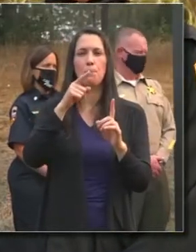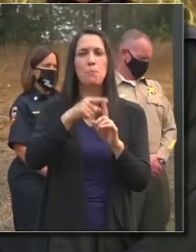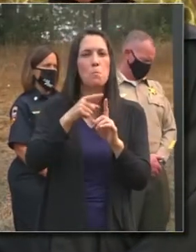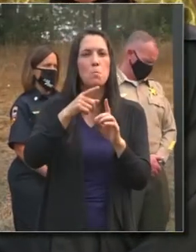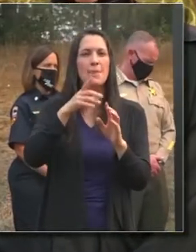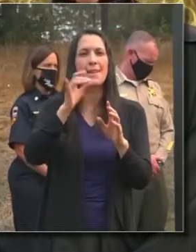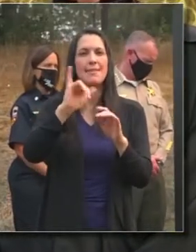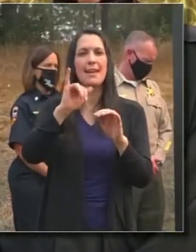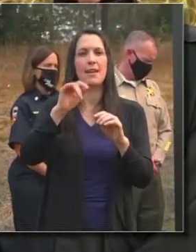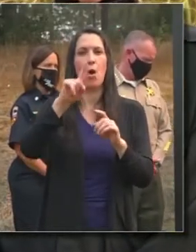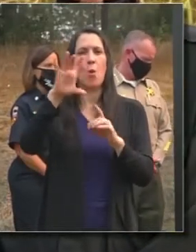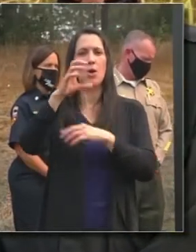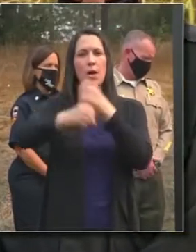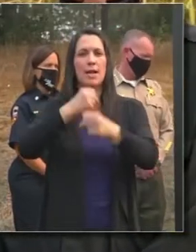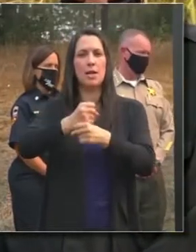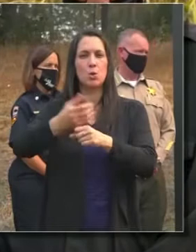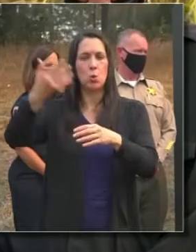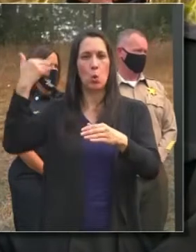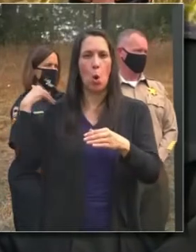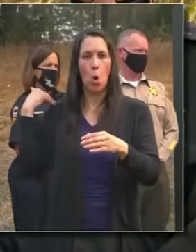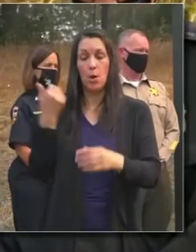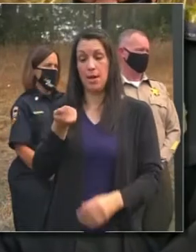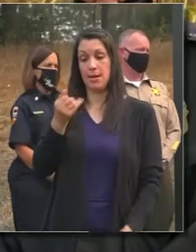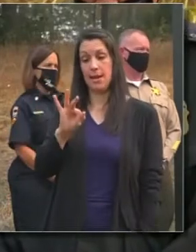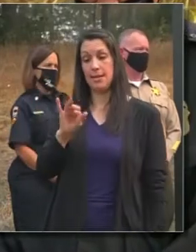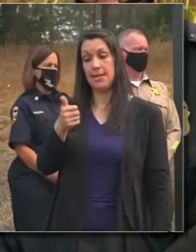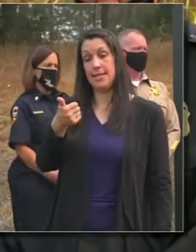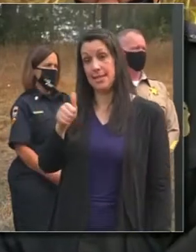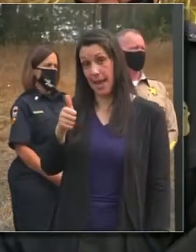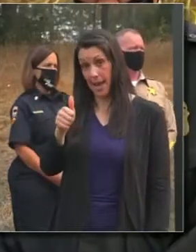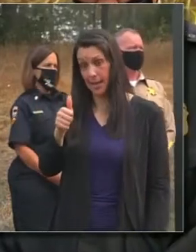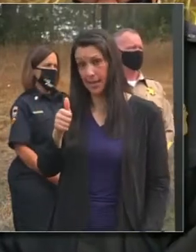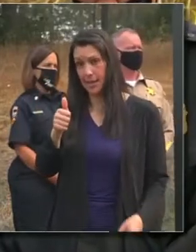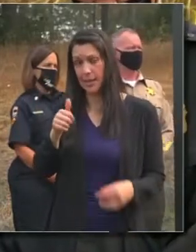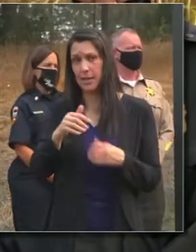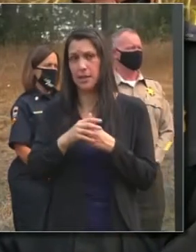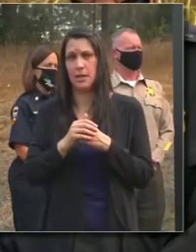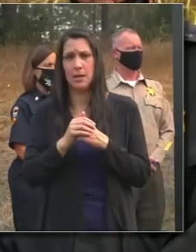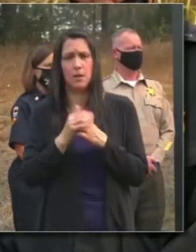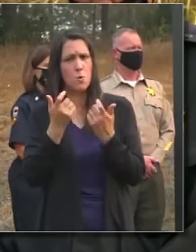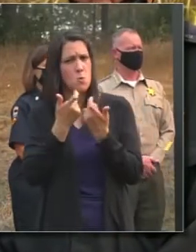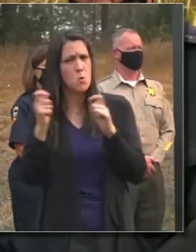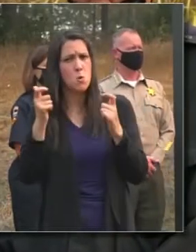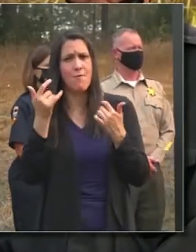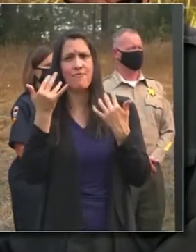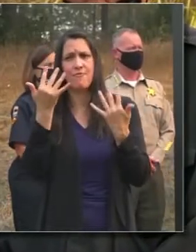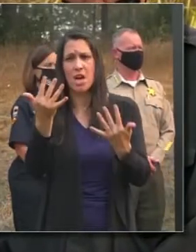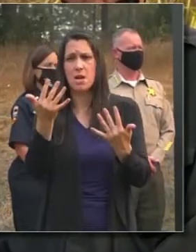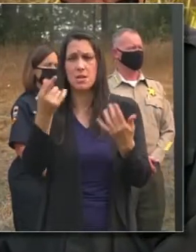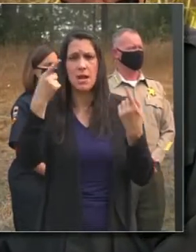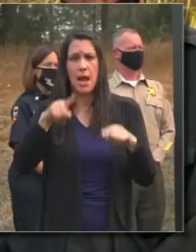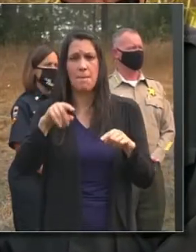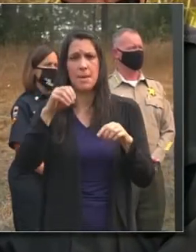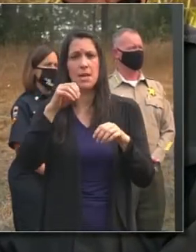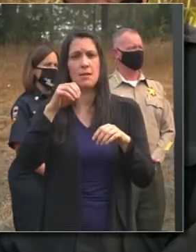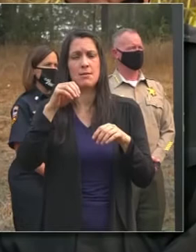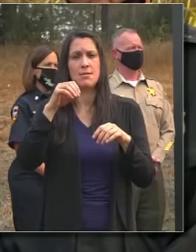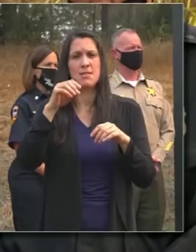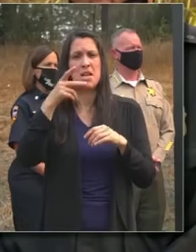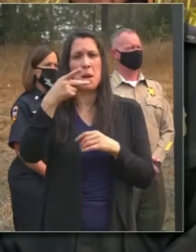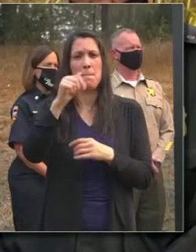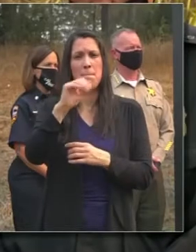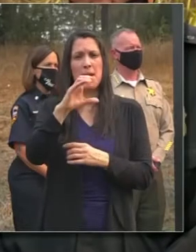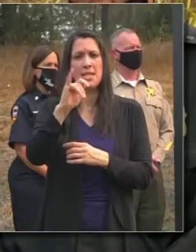punto en el tiempo que pasó hace unos 100 años 1910 grandes incendios que ocurrieron en el noroeste del